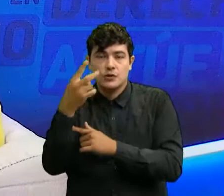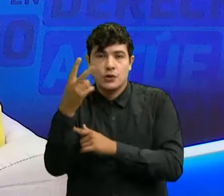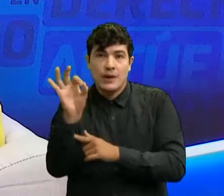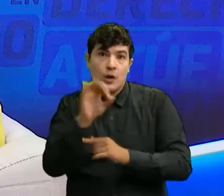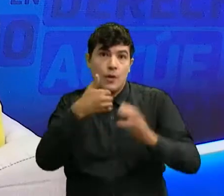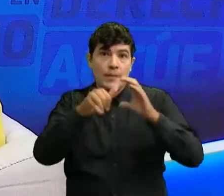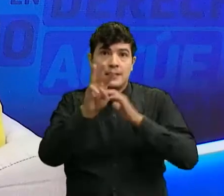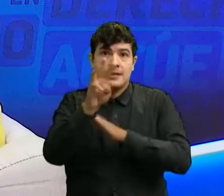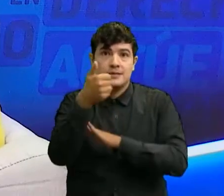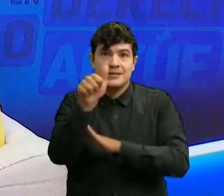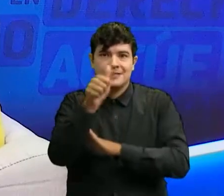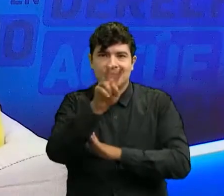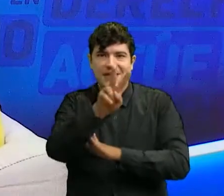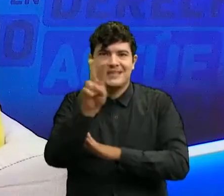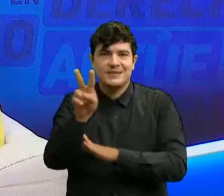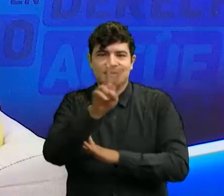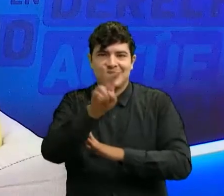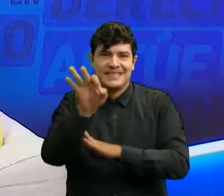648-4820 o al